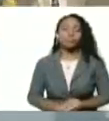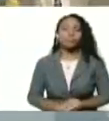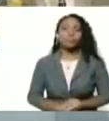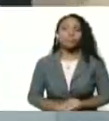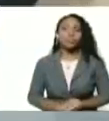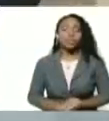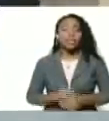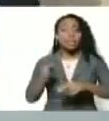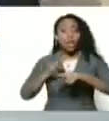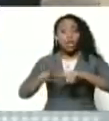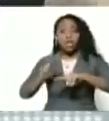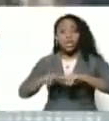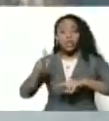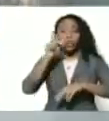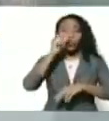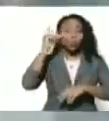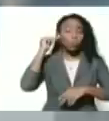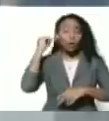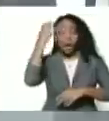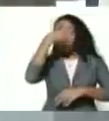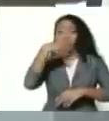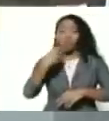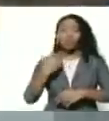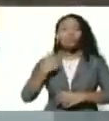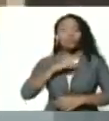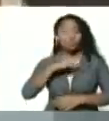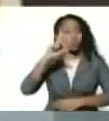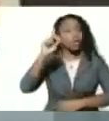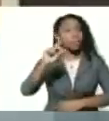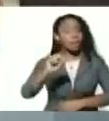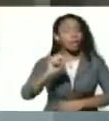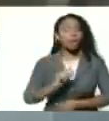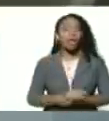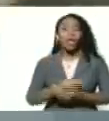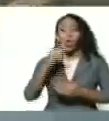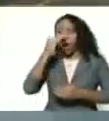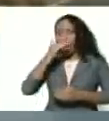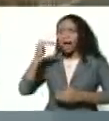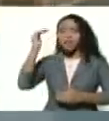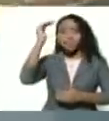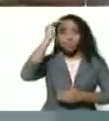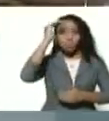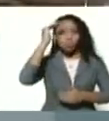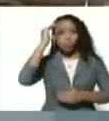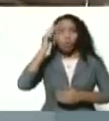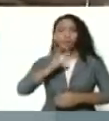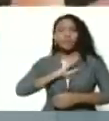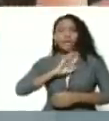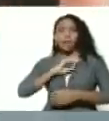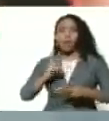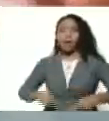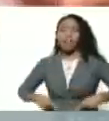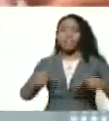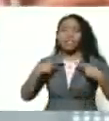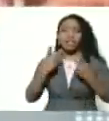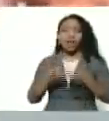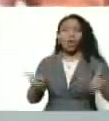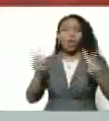Porque los niños y niñas de la juventud, y nosotros también, los adultos, tengamos una vida en